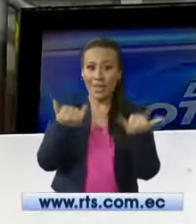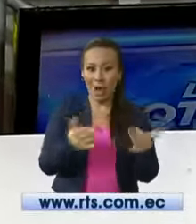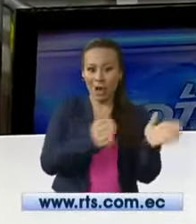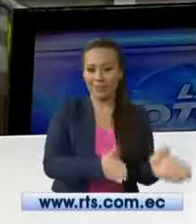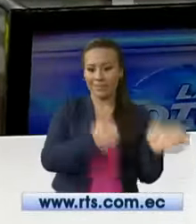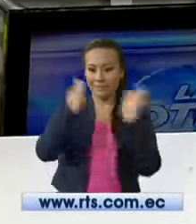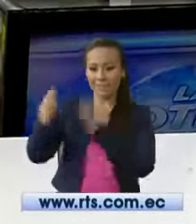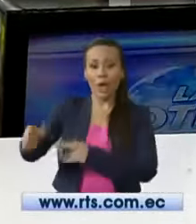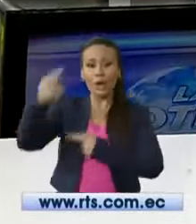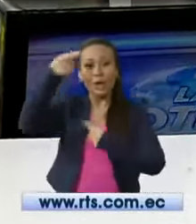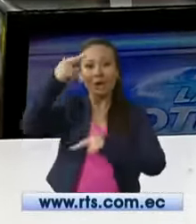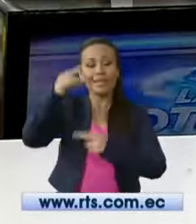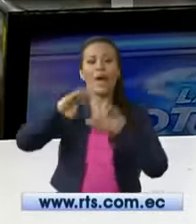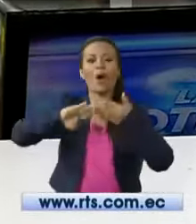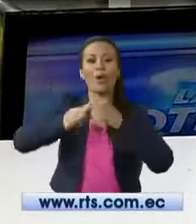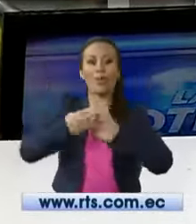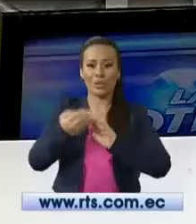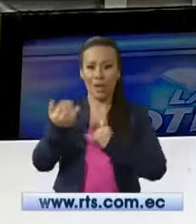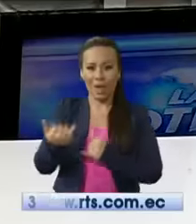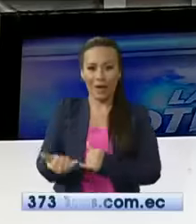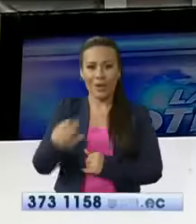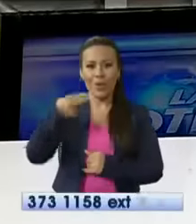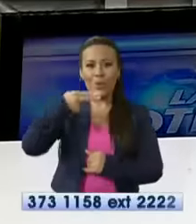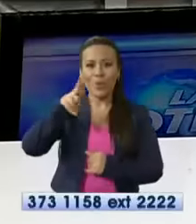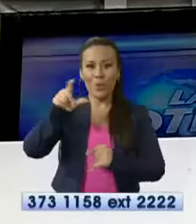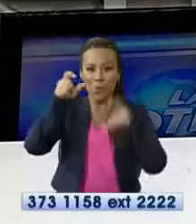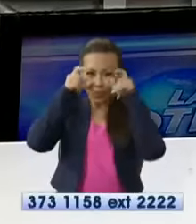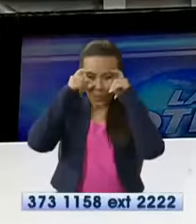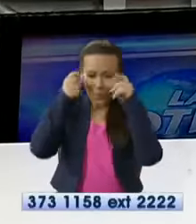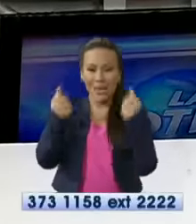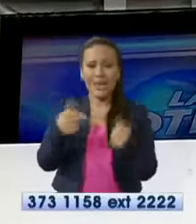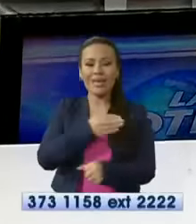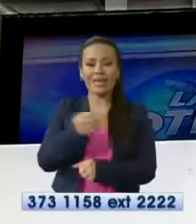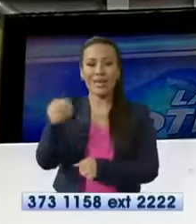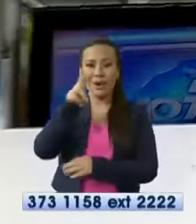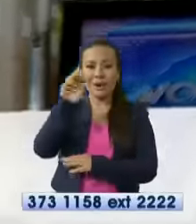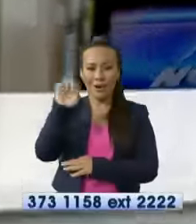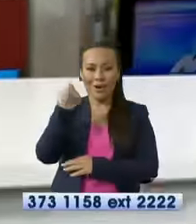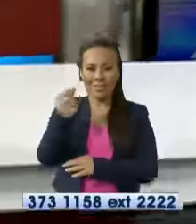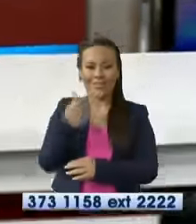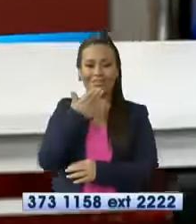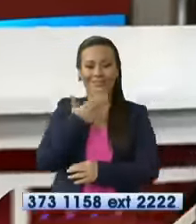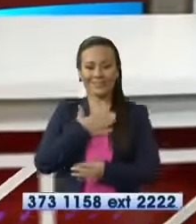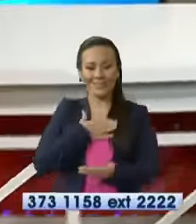de la comunidad con Hugo Gavilanes y Rosalena Vázquez. Desde mi parte es todo, que tengan un excelente día.